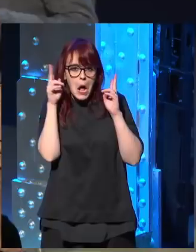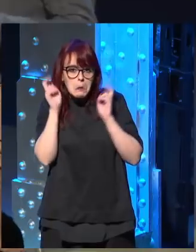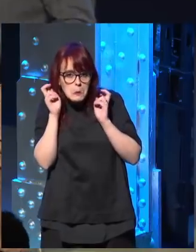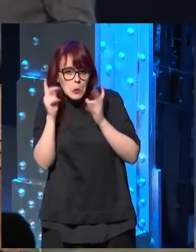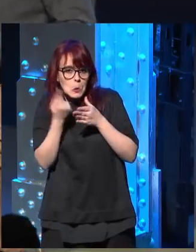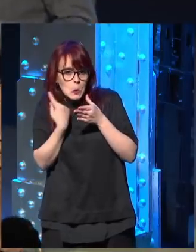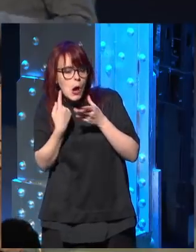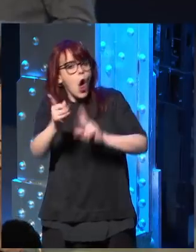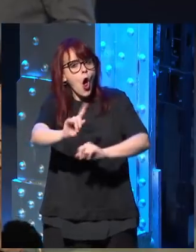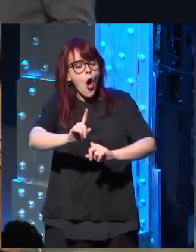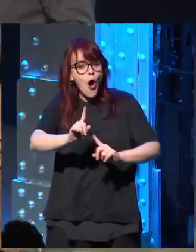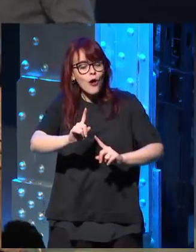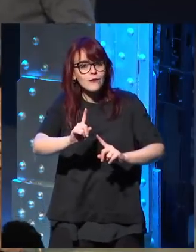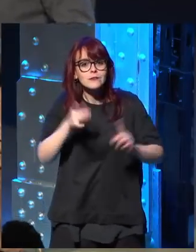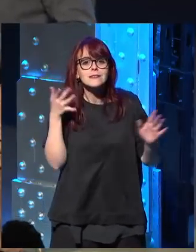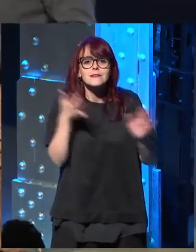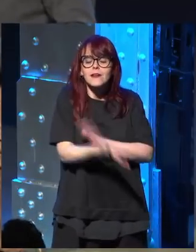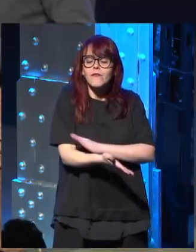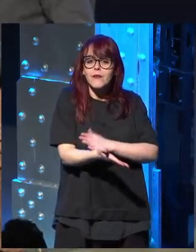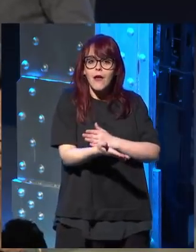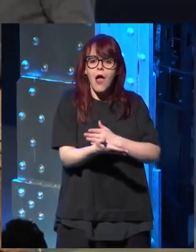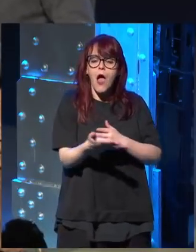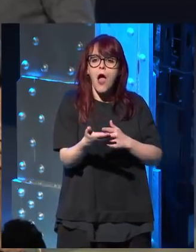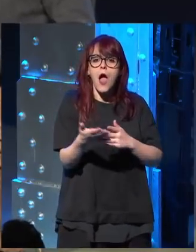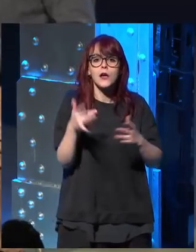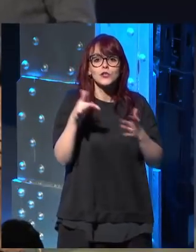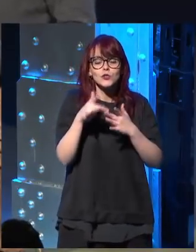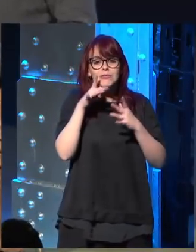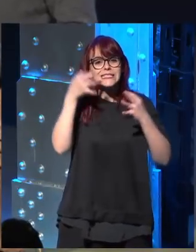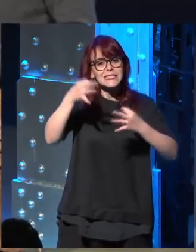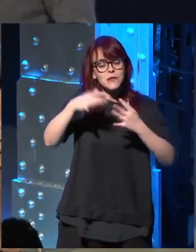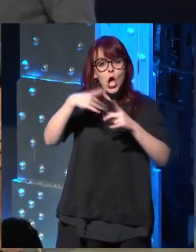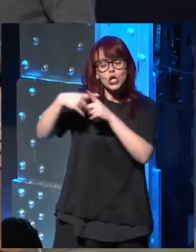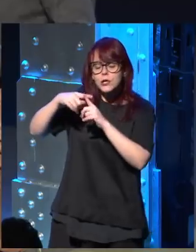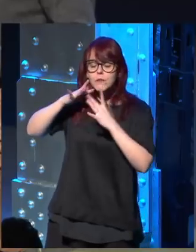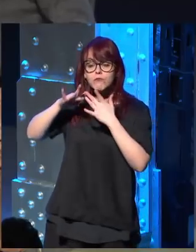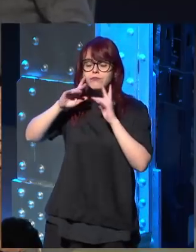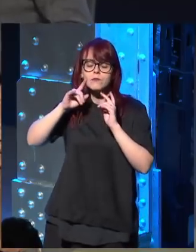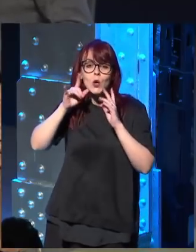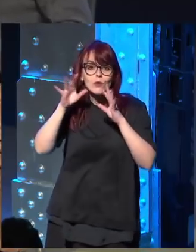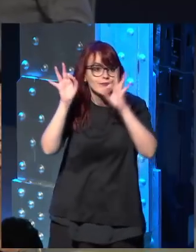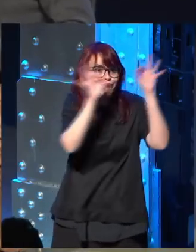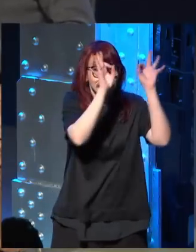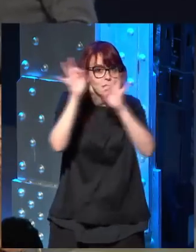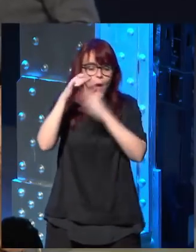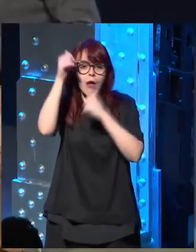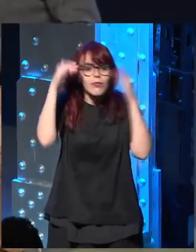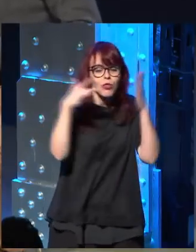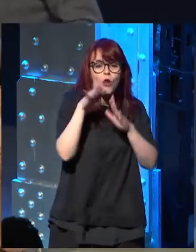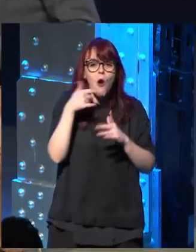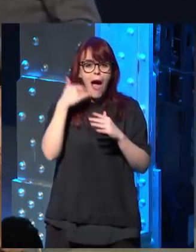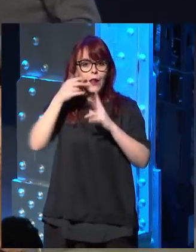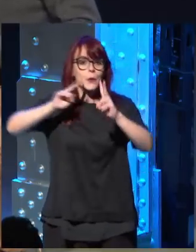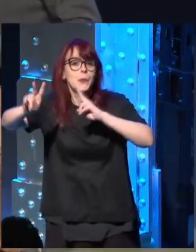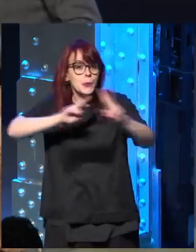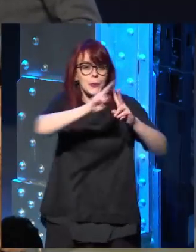sino realmente no necesitar estar continuamente reaccionando a las cosas, no necesitar estar continuamente pendiente de